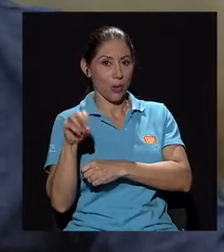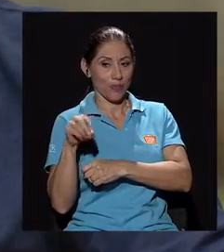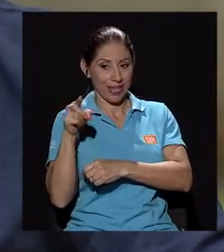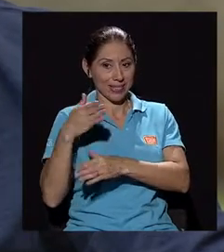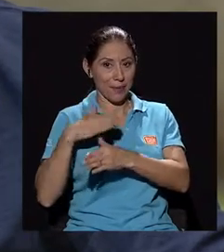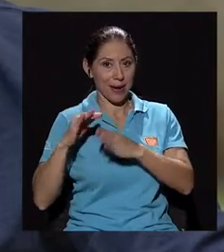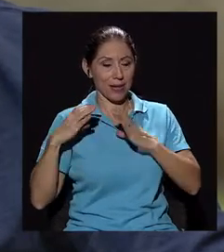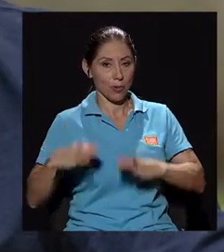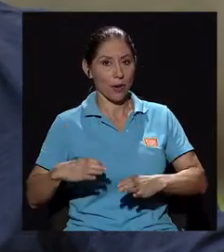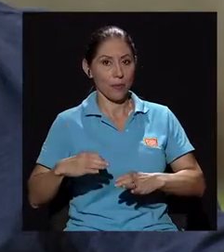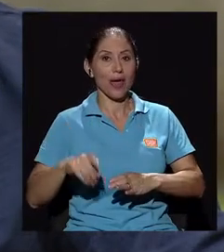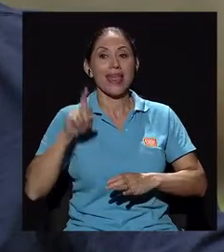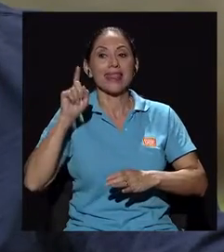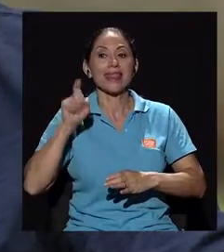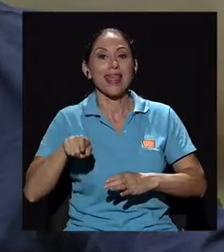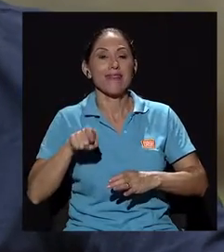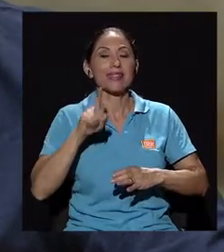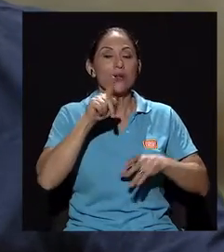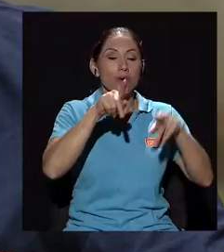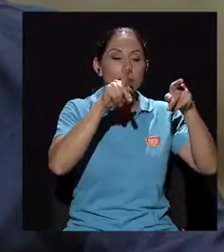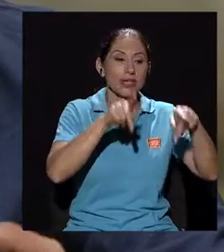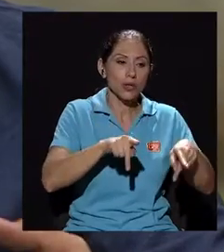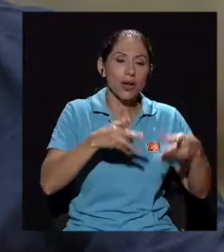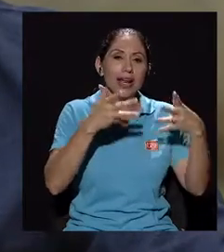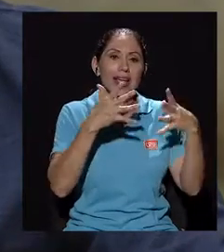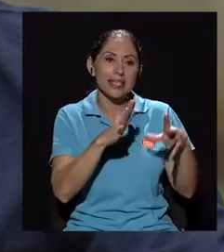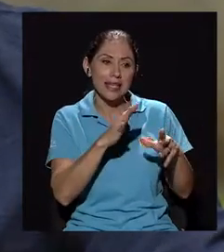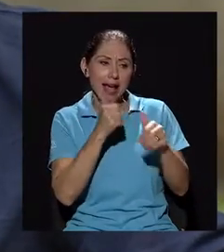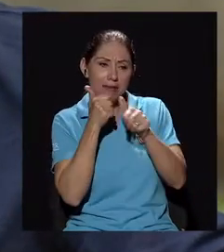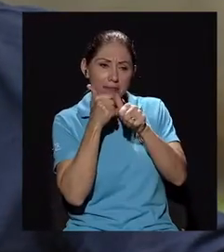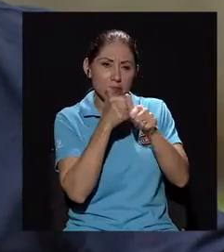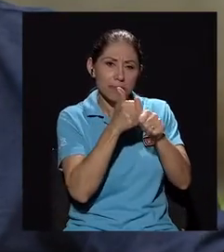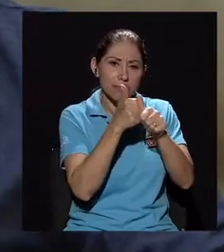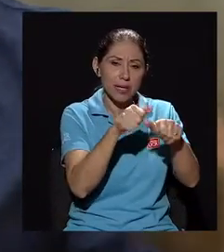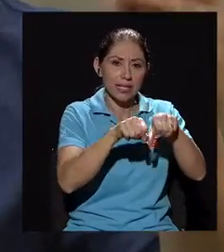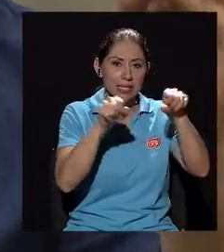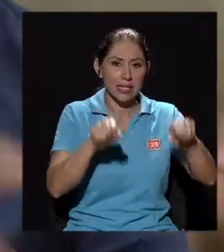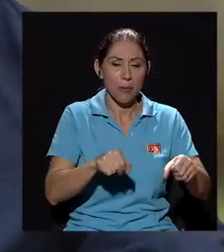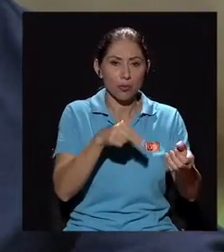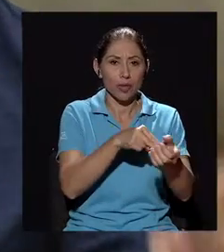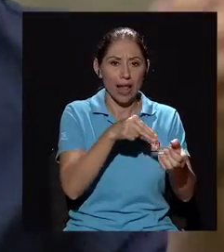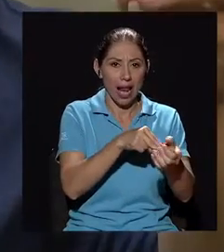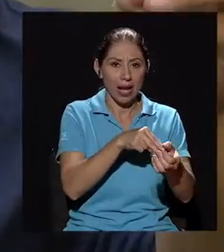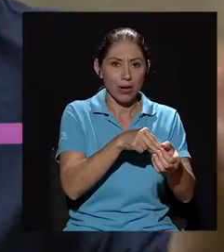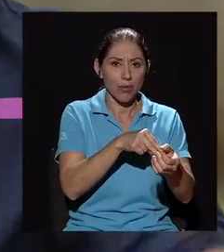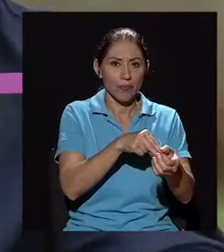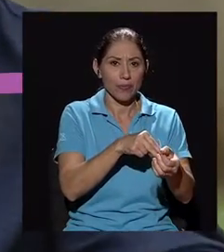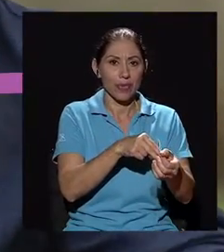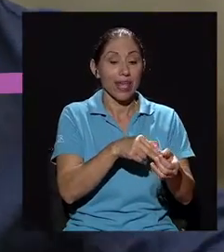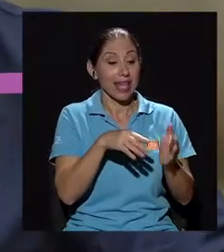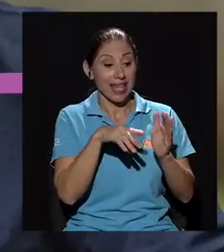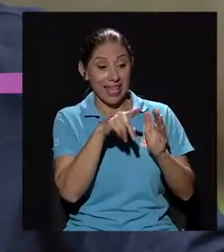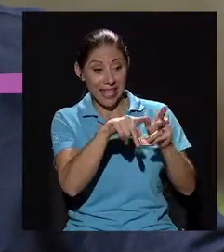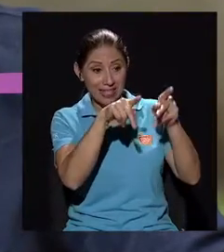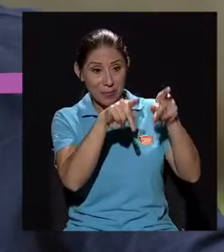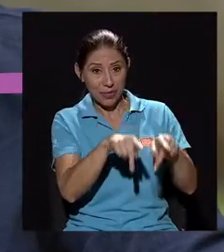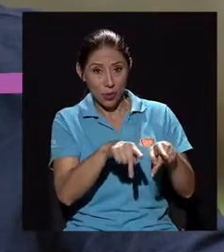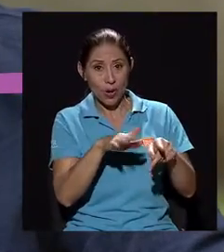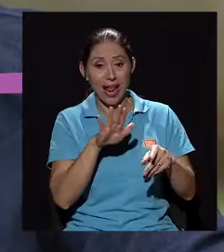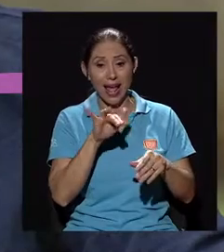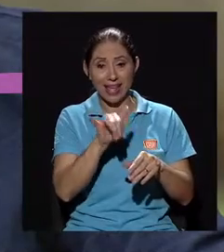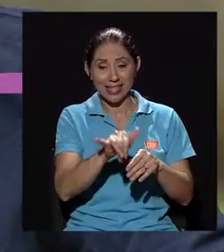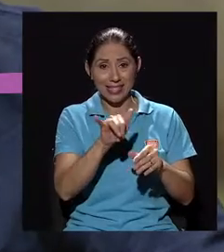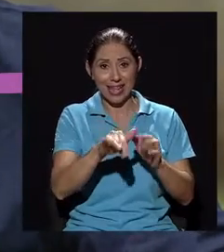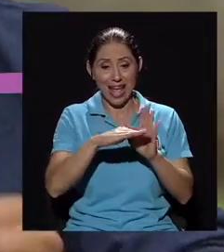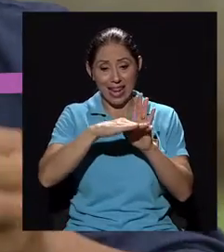captado, ¿verdad? O sea, por el sistema hospitalario, que se le ha venido dando seguimiento y que ahí, ¿verdad? En la cama donde se le está atendiendo,